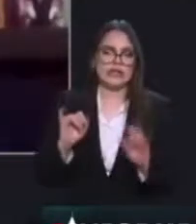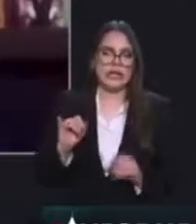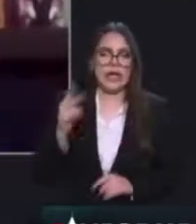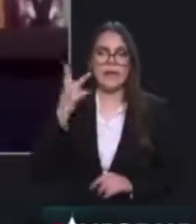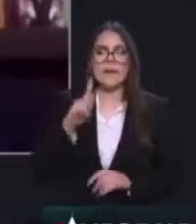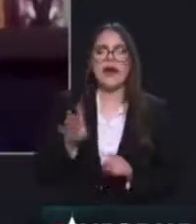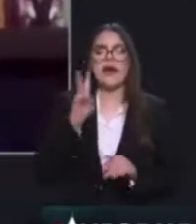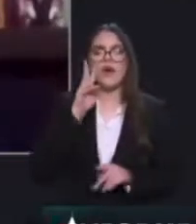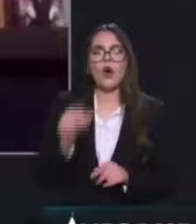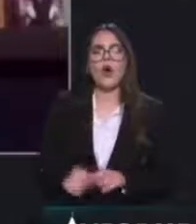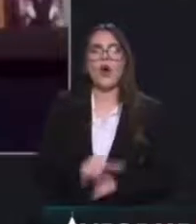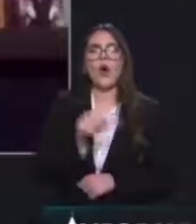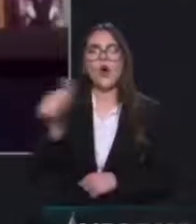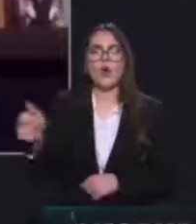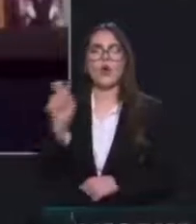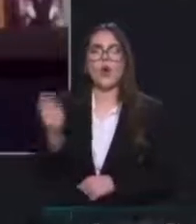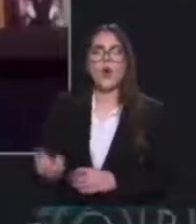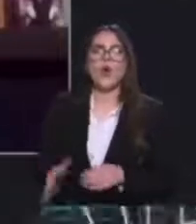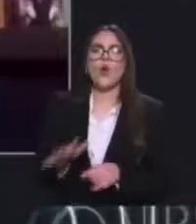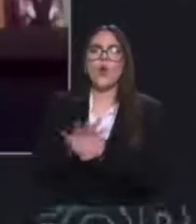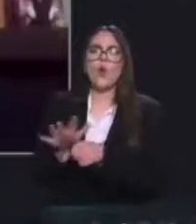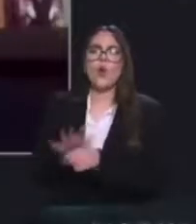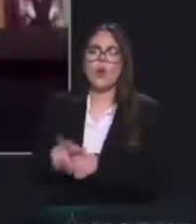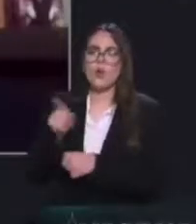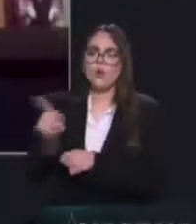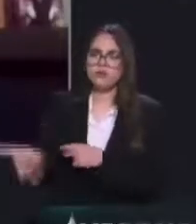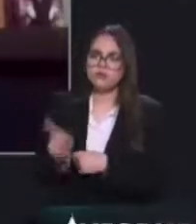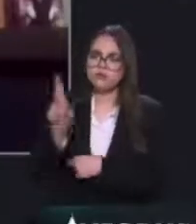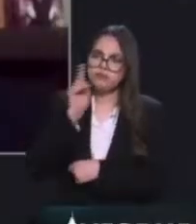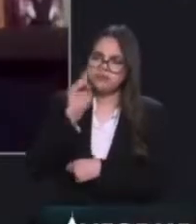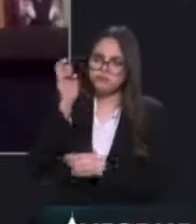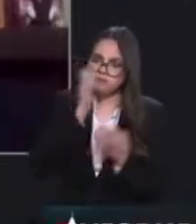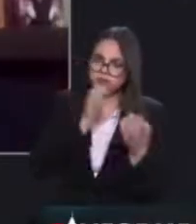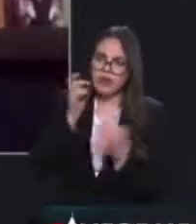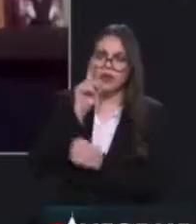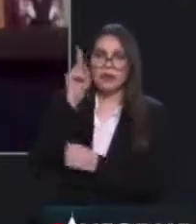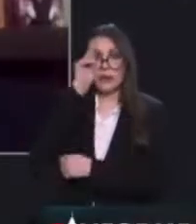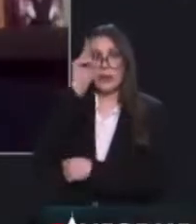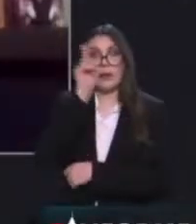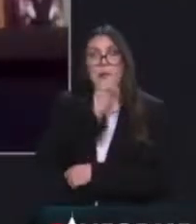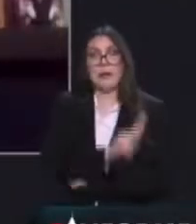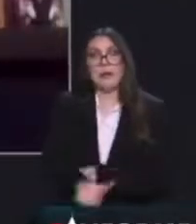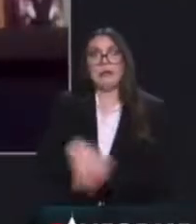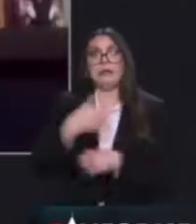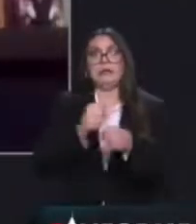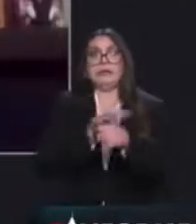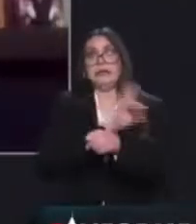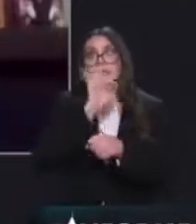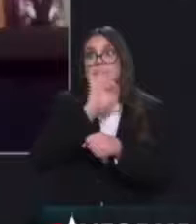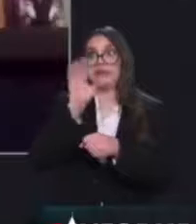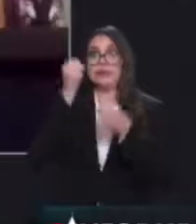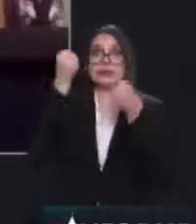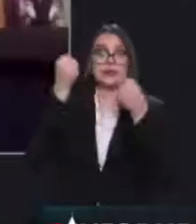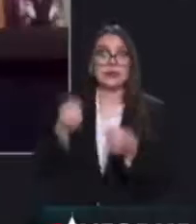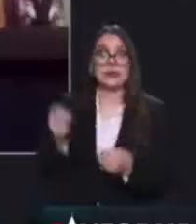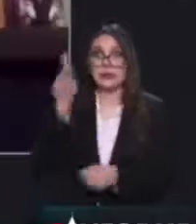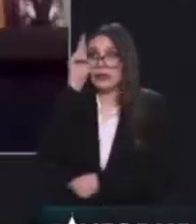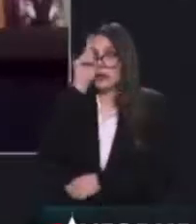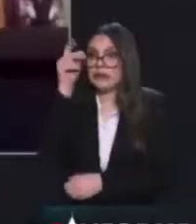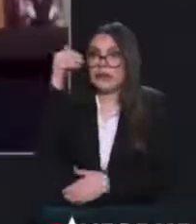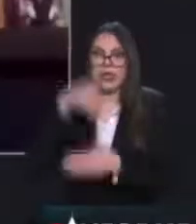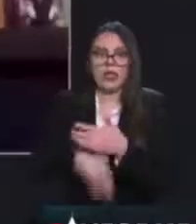es, de acuerdo a los pronósticos que había del desastre que iba a ser, en realidad nos fue mejor. Y en comparación